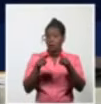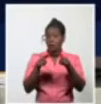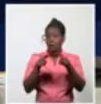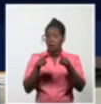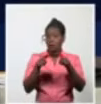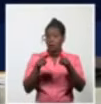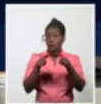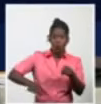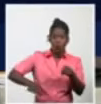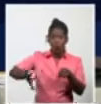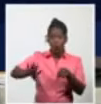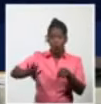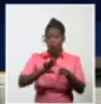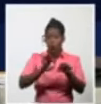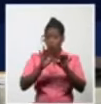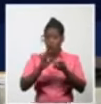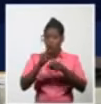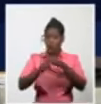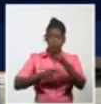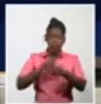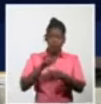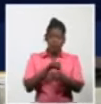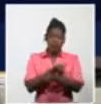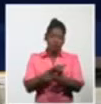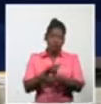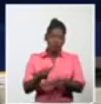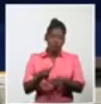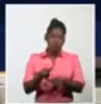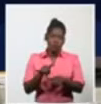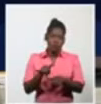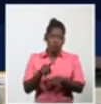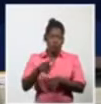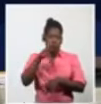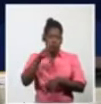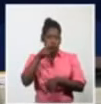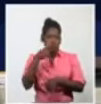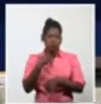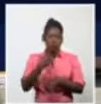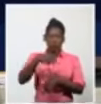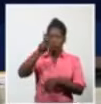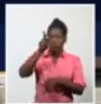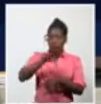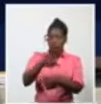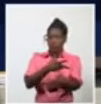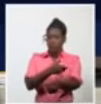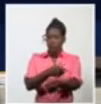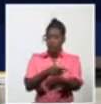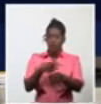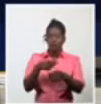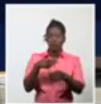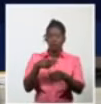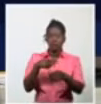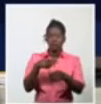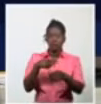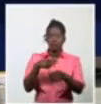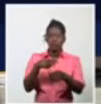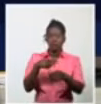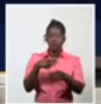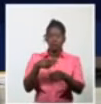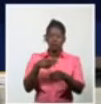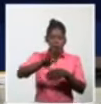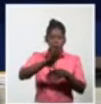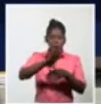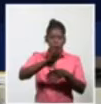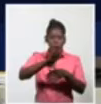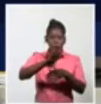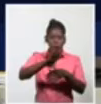todos se realizan, o sea, las acciones de pesquisaje y a quién se le hace el PCR, a quién